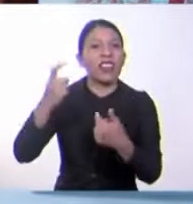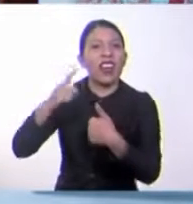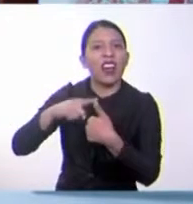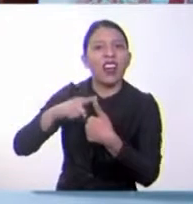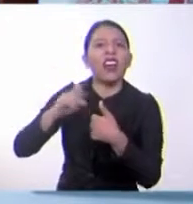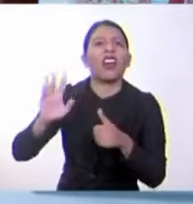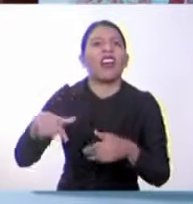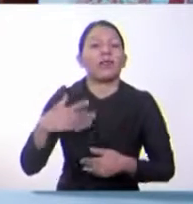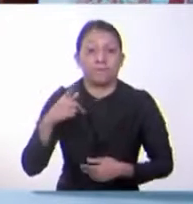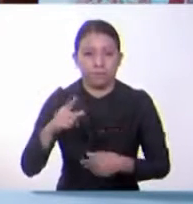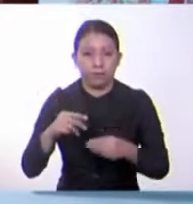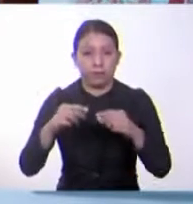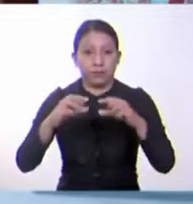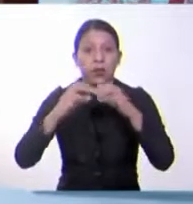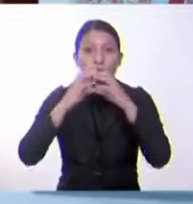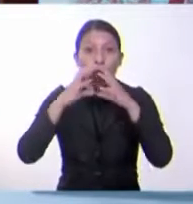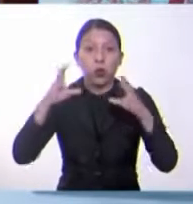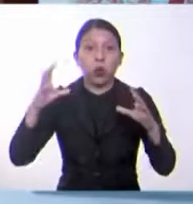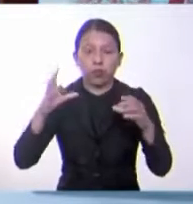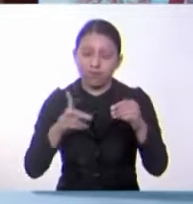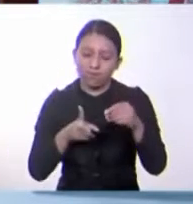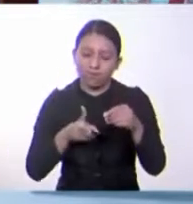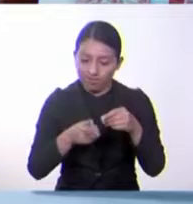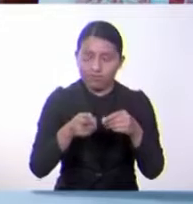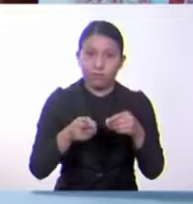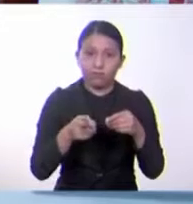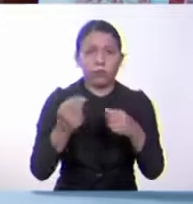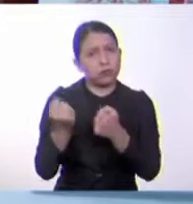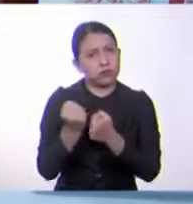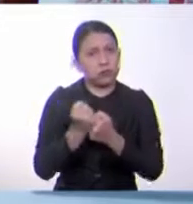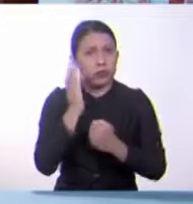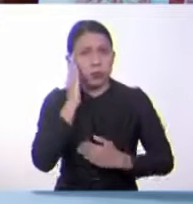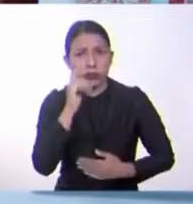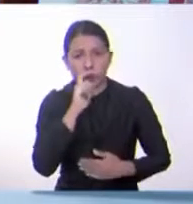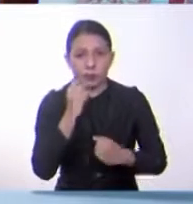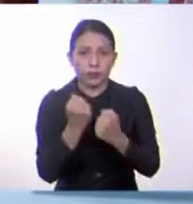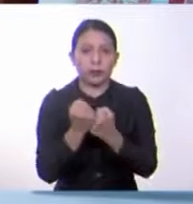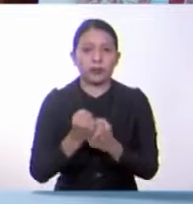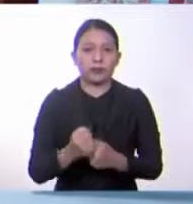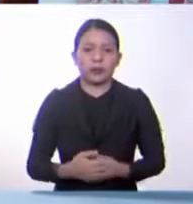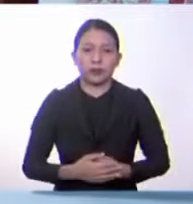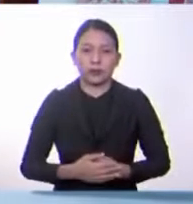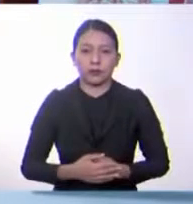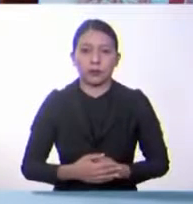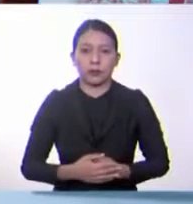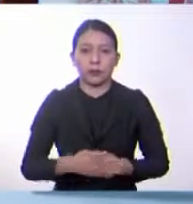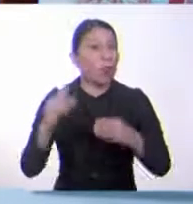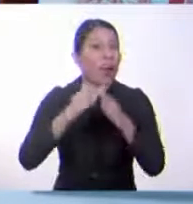centro, o pídele a tus papás que te ayuden a hacerlo,